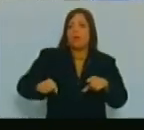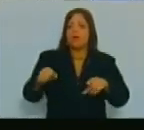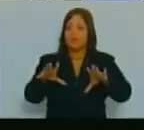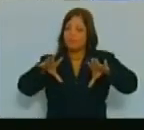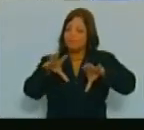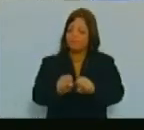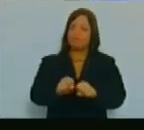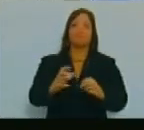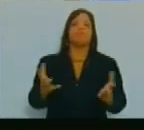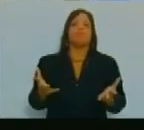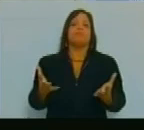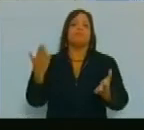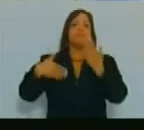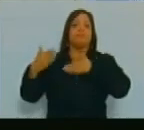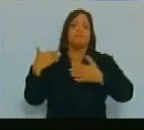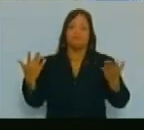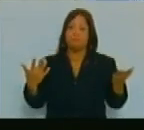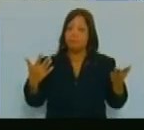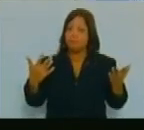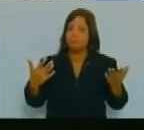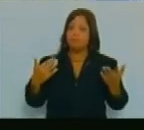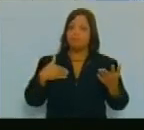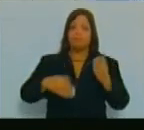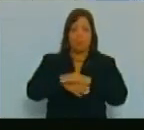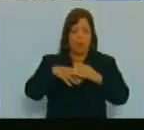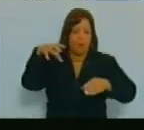de miranda que ahora sí está en la calle